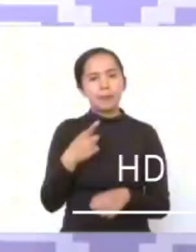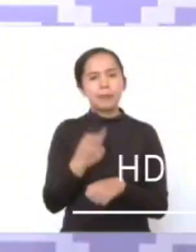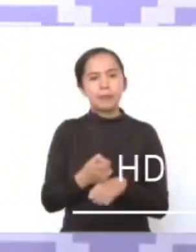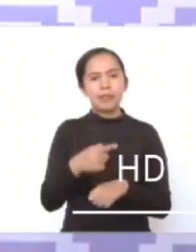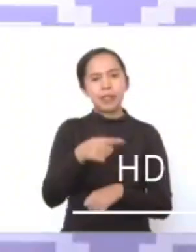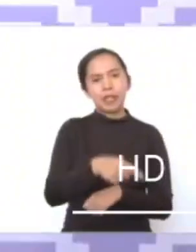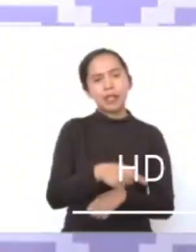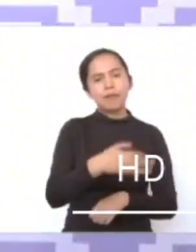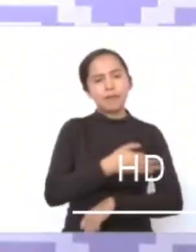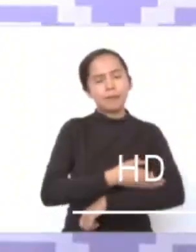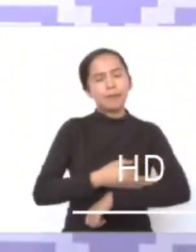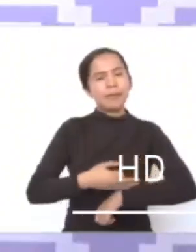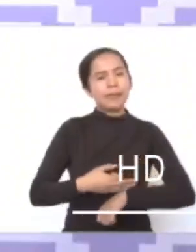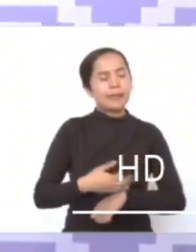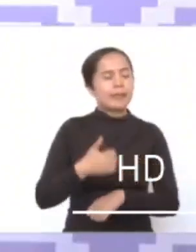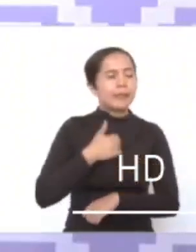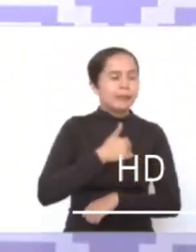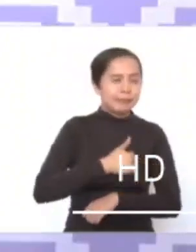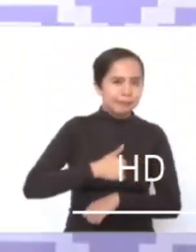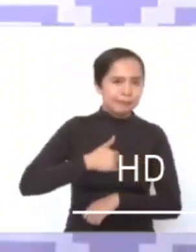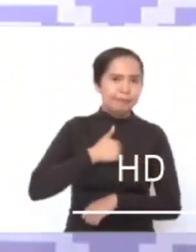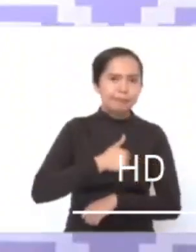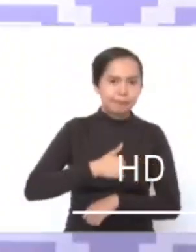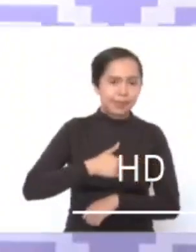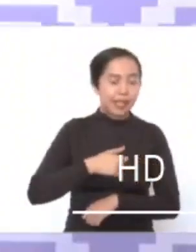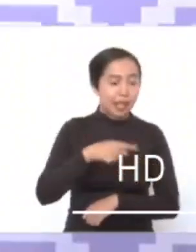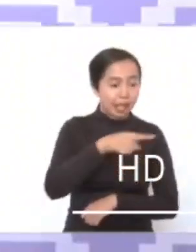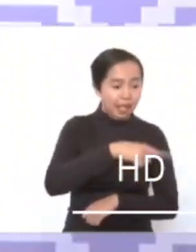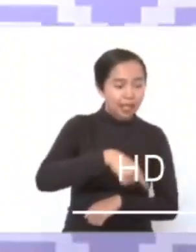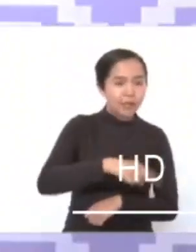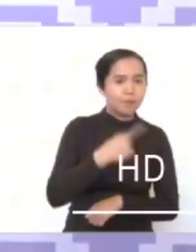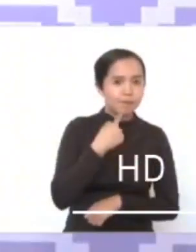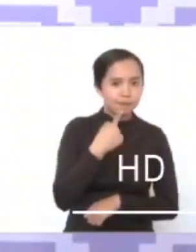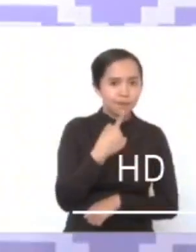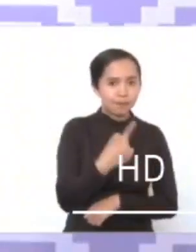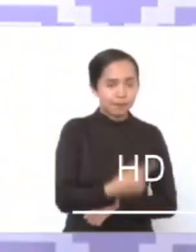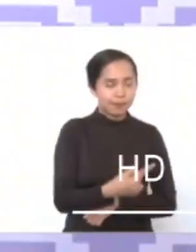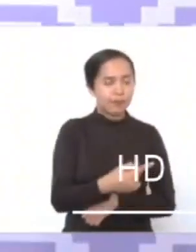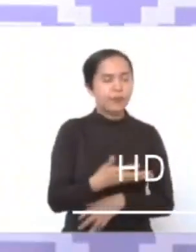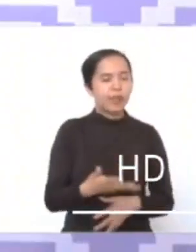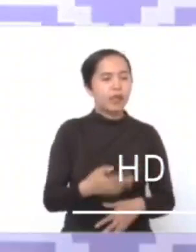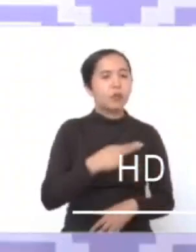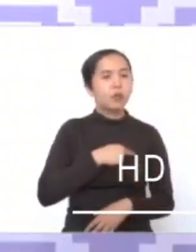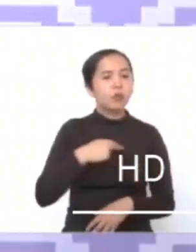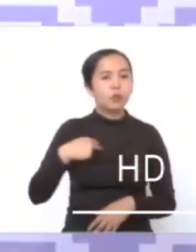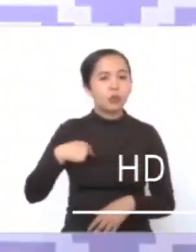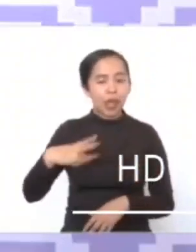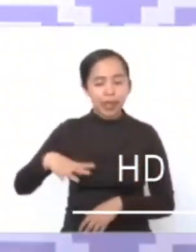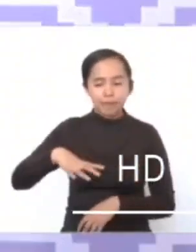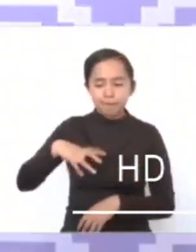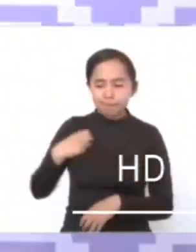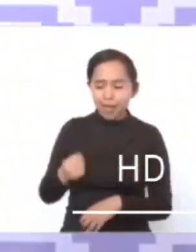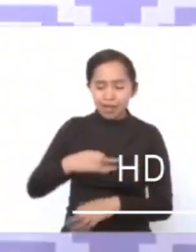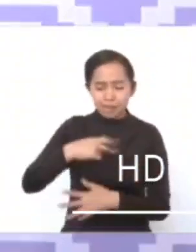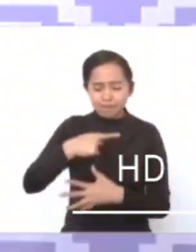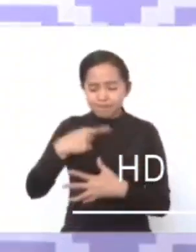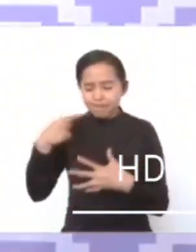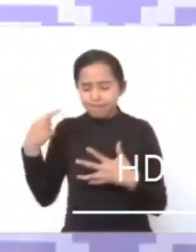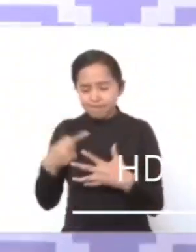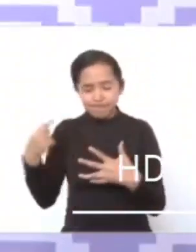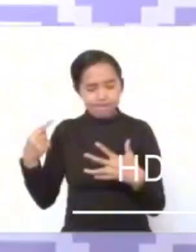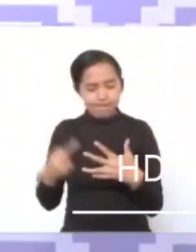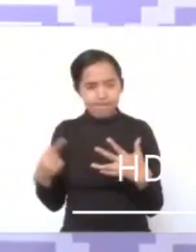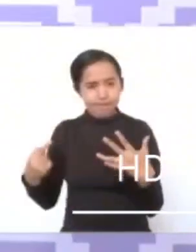familia y decirles que tengan la certeza de que estamos ocupando todas las capacidades de